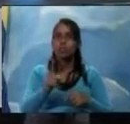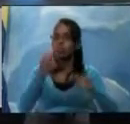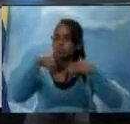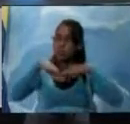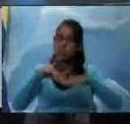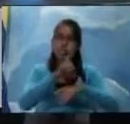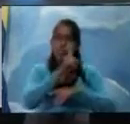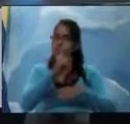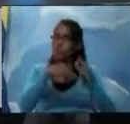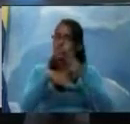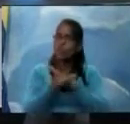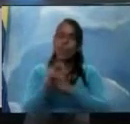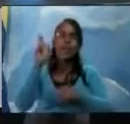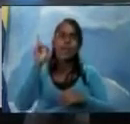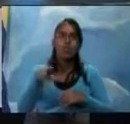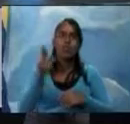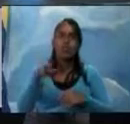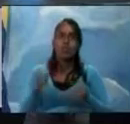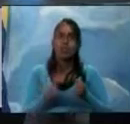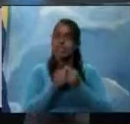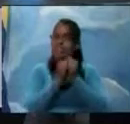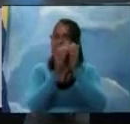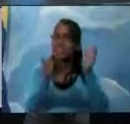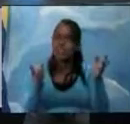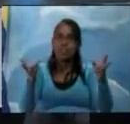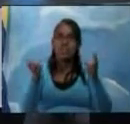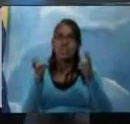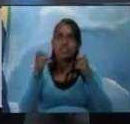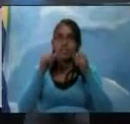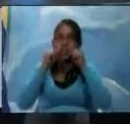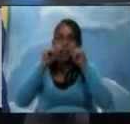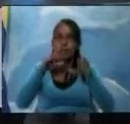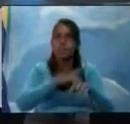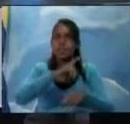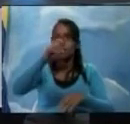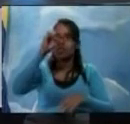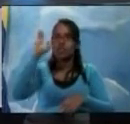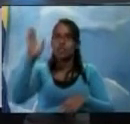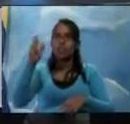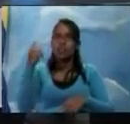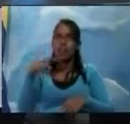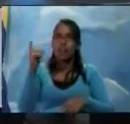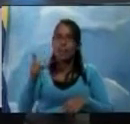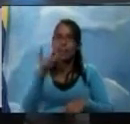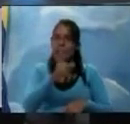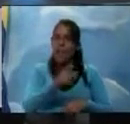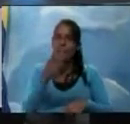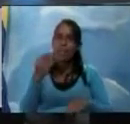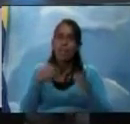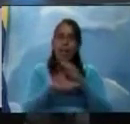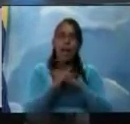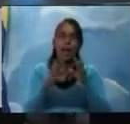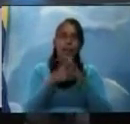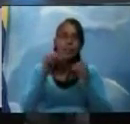Que su principio. No se vaya nunca sin recibir la bendición de Dios. Hay gente que se van en la mitad del